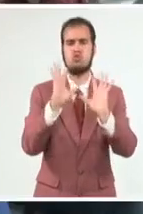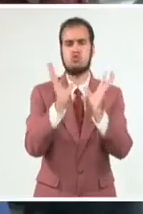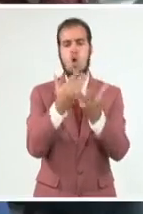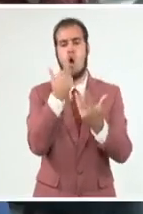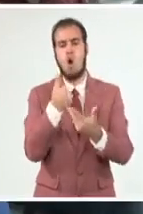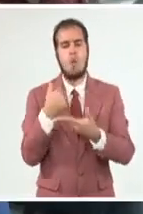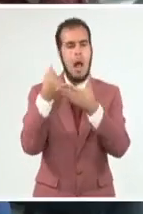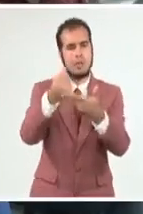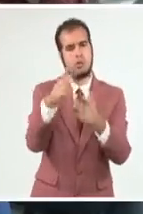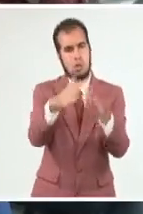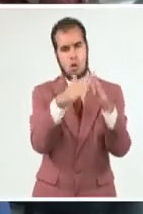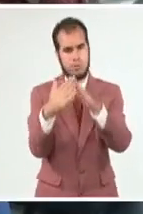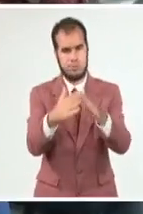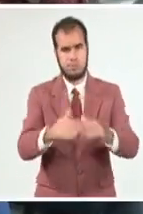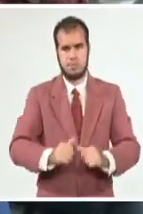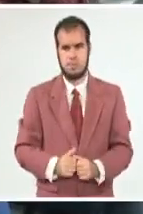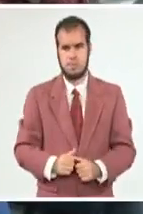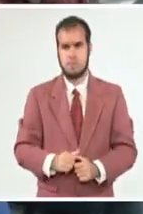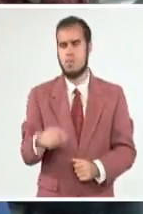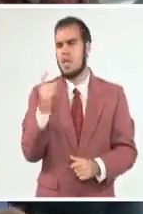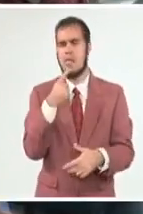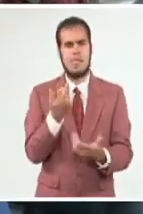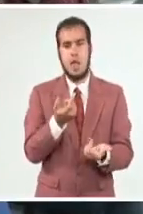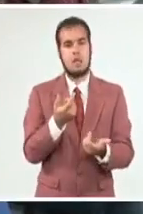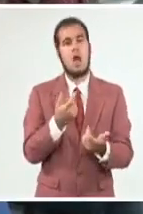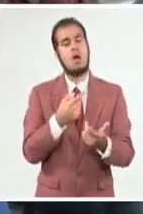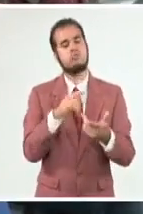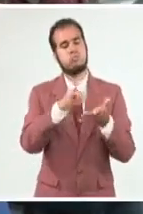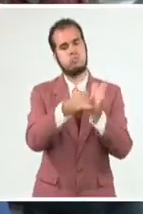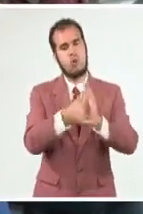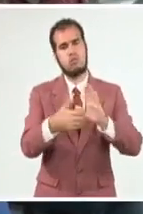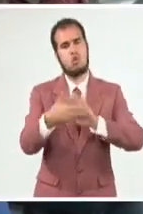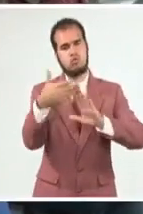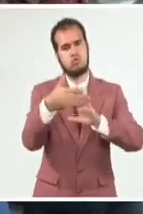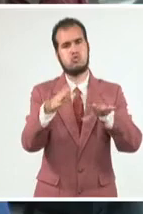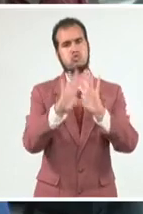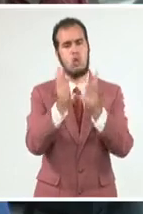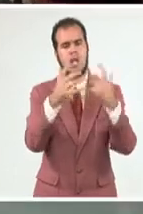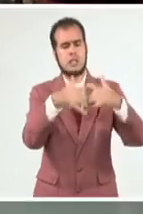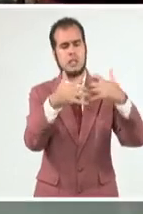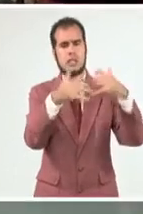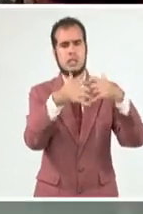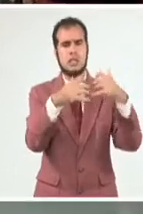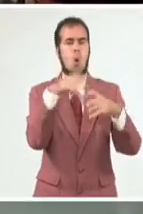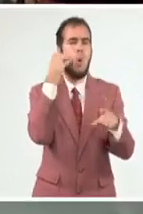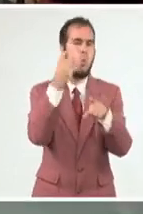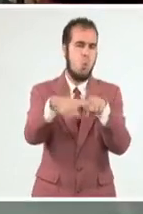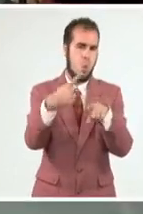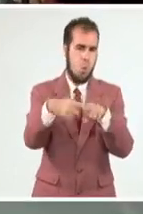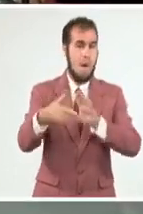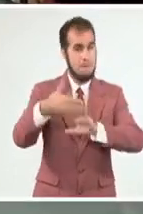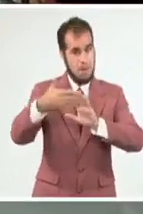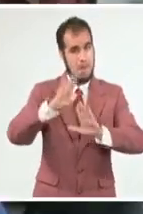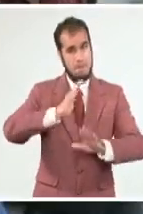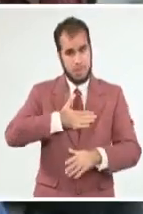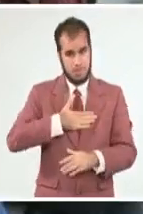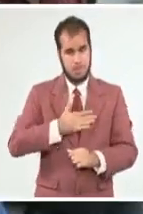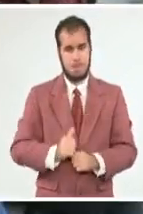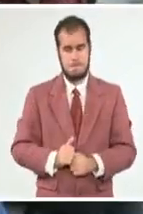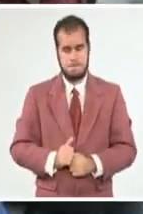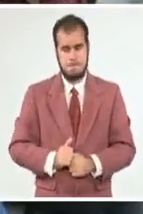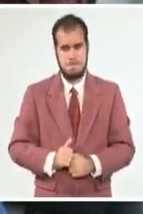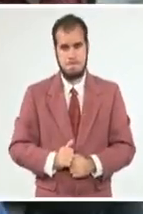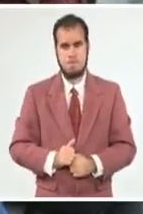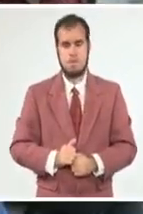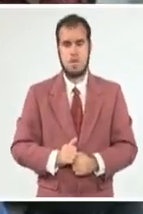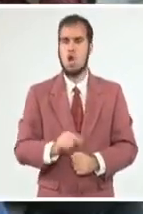comunidad. Este es un proyecto de construcción y producción de materiales de la construcción. Estamos preparando para ser